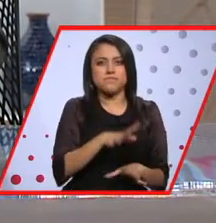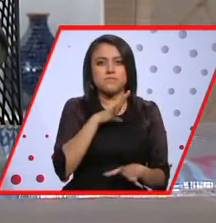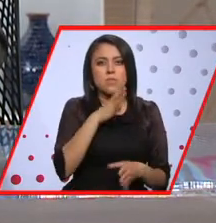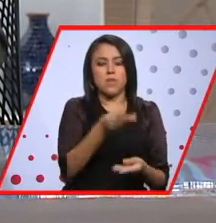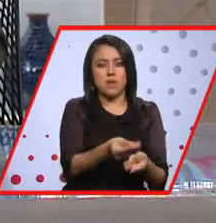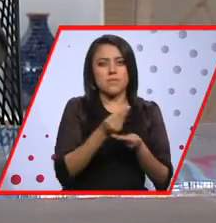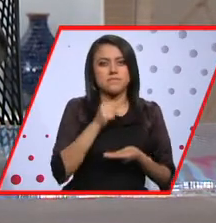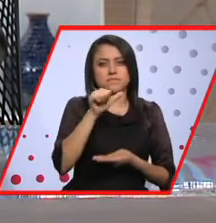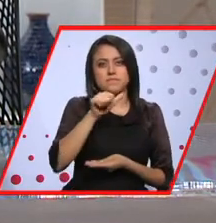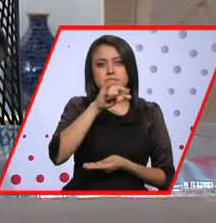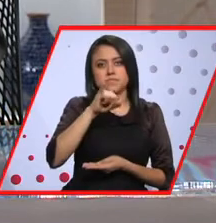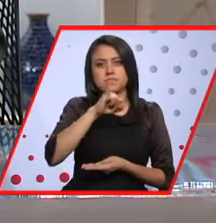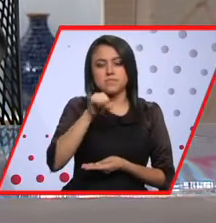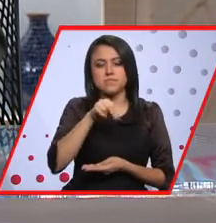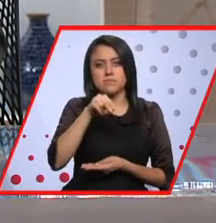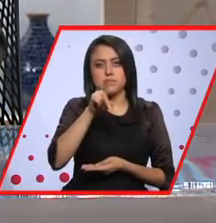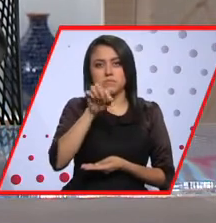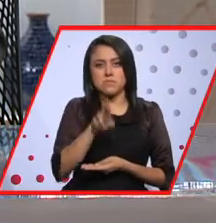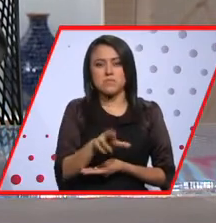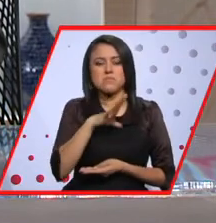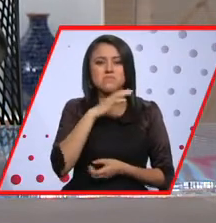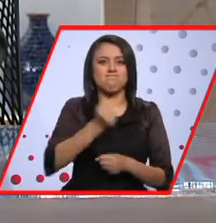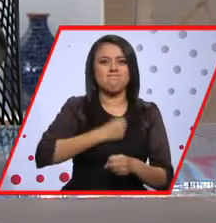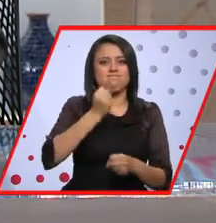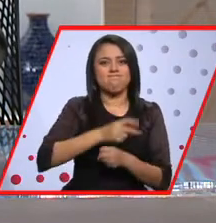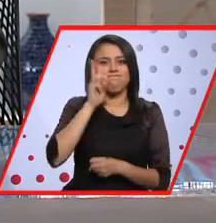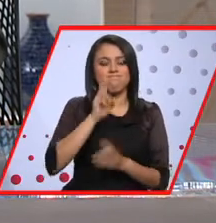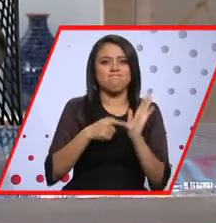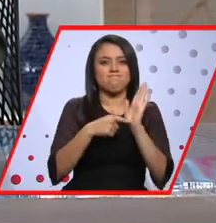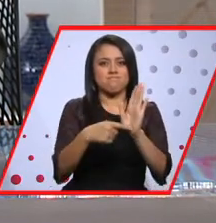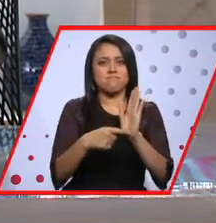Gómez, denuncia violencia y abuso de su esposo.